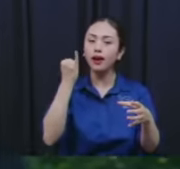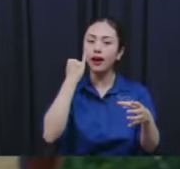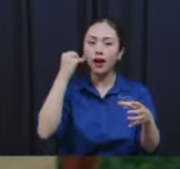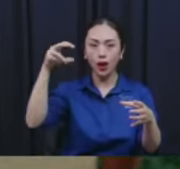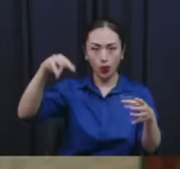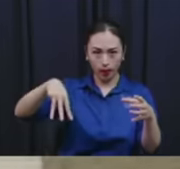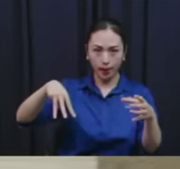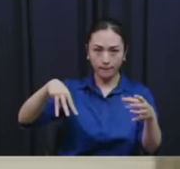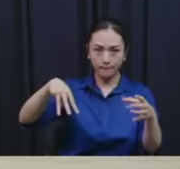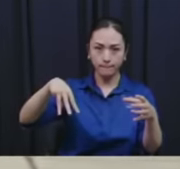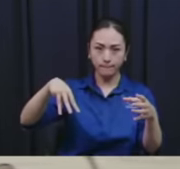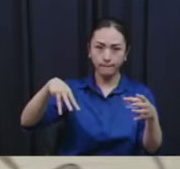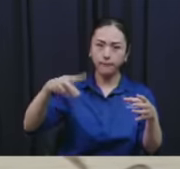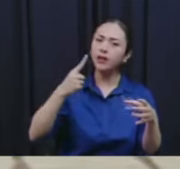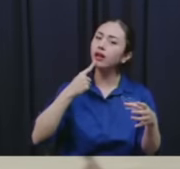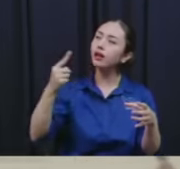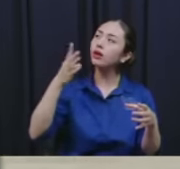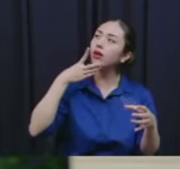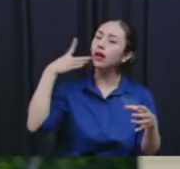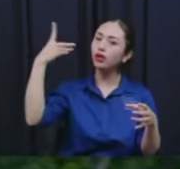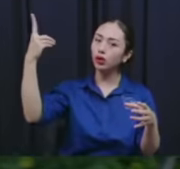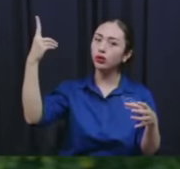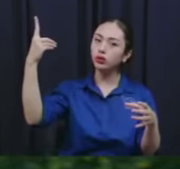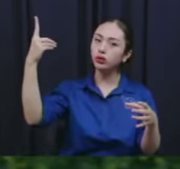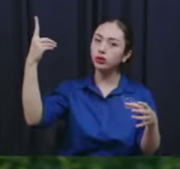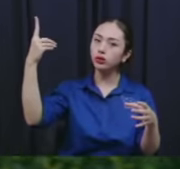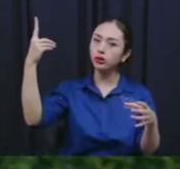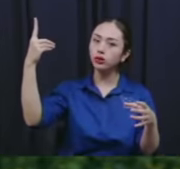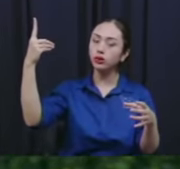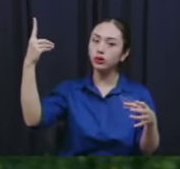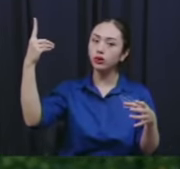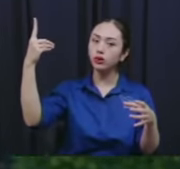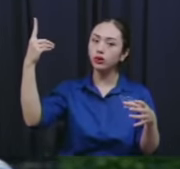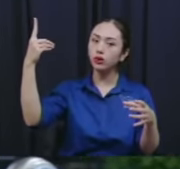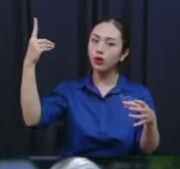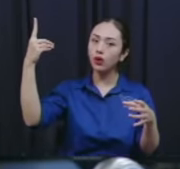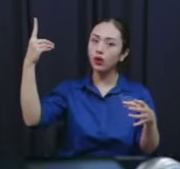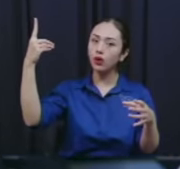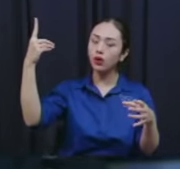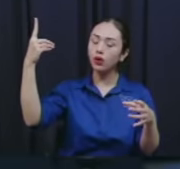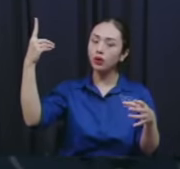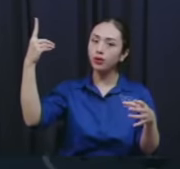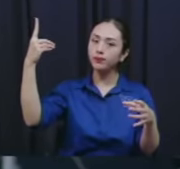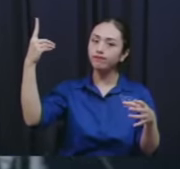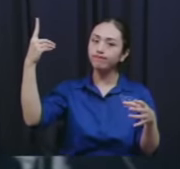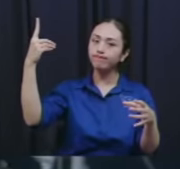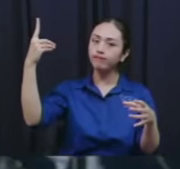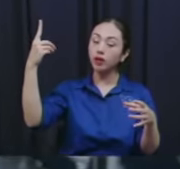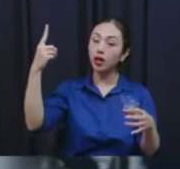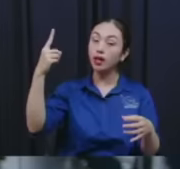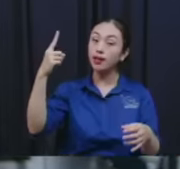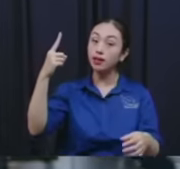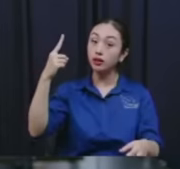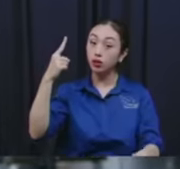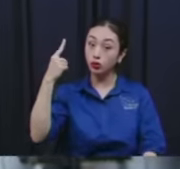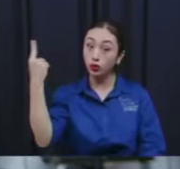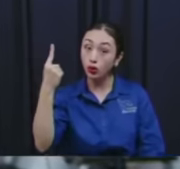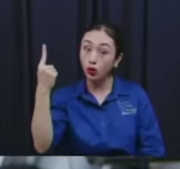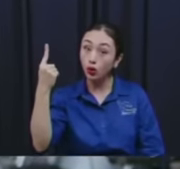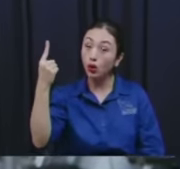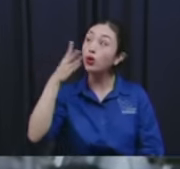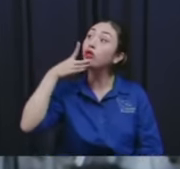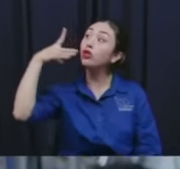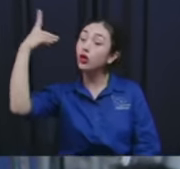tremenda solo para decirle lo de la creación si el Dios único padre verdadero